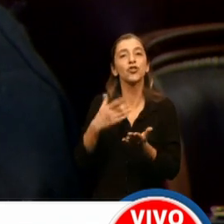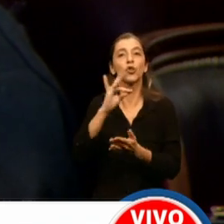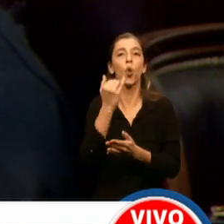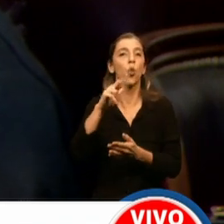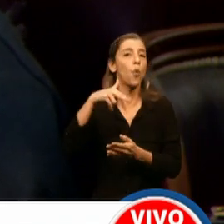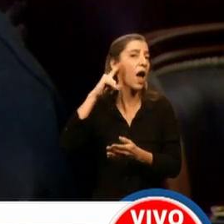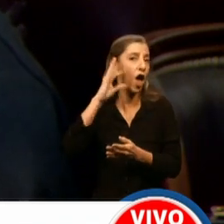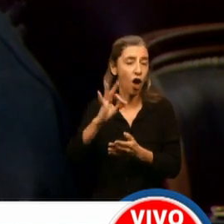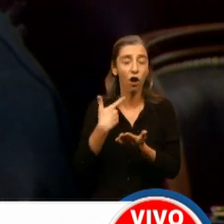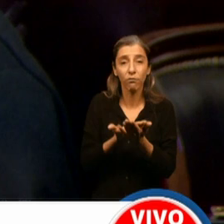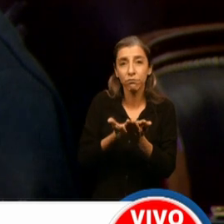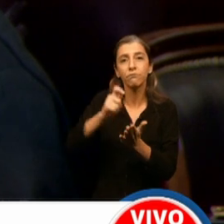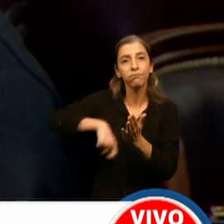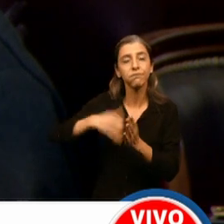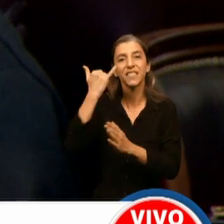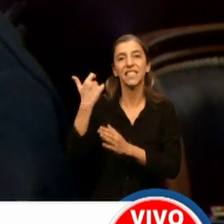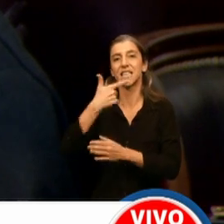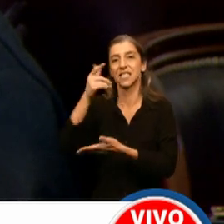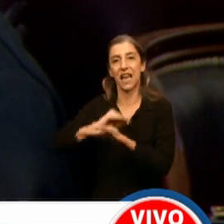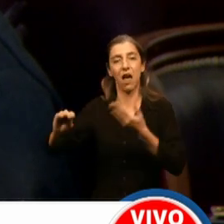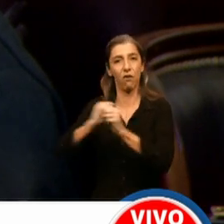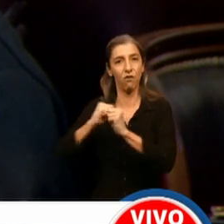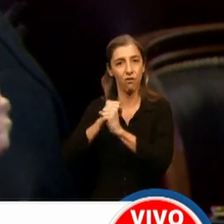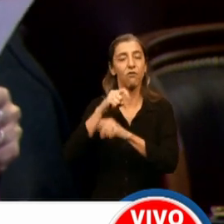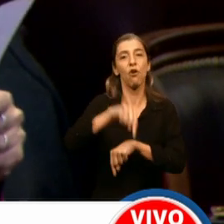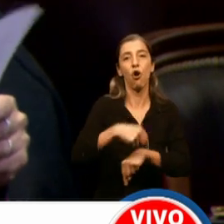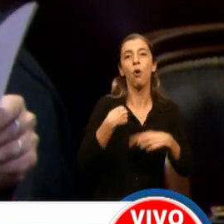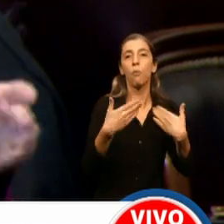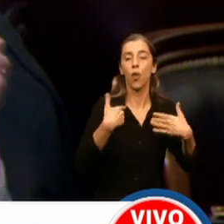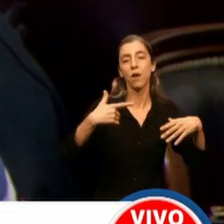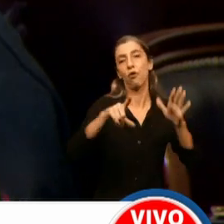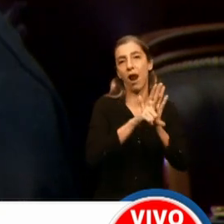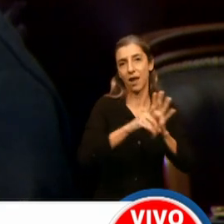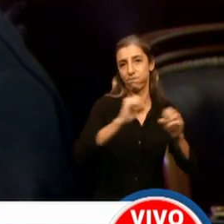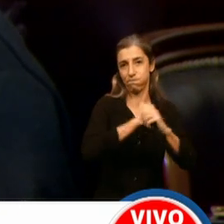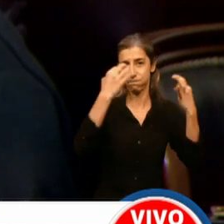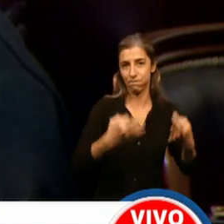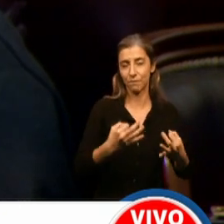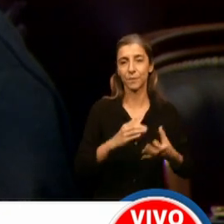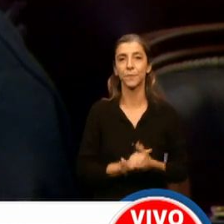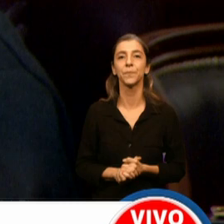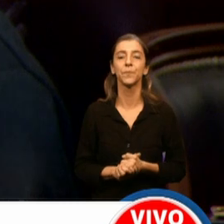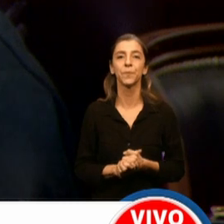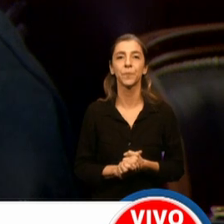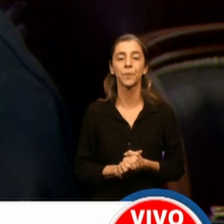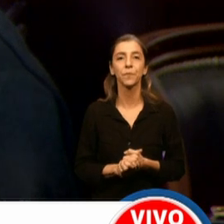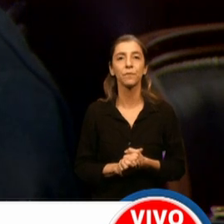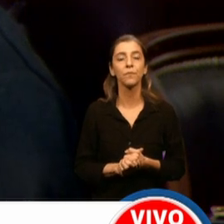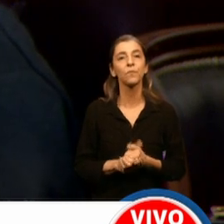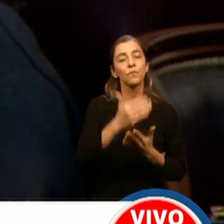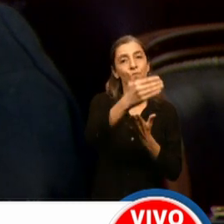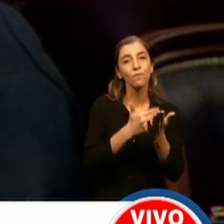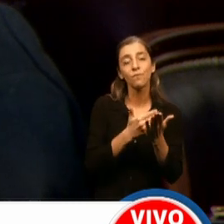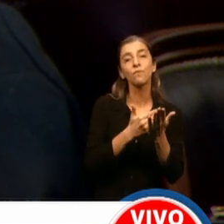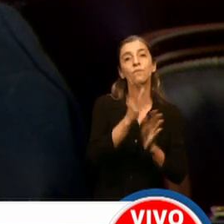por parte de la cámara alta- y hoy estamos en condiciones de convertirlo en ley en la letra de la ley